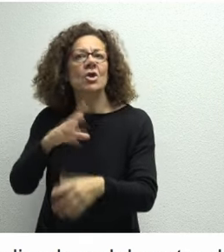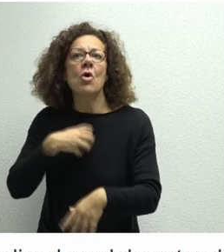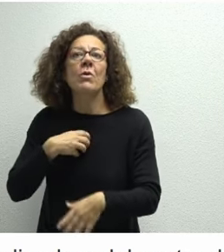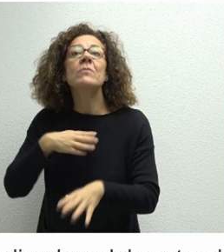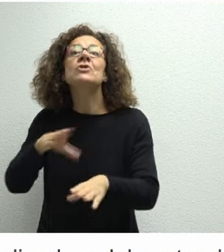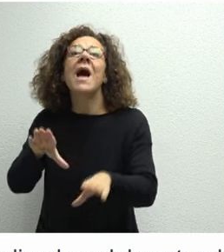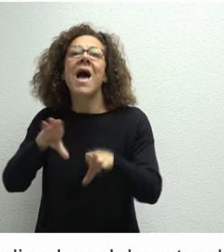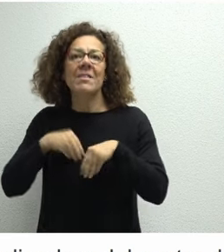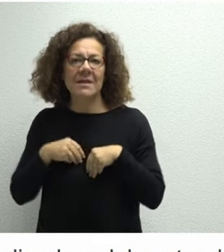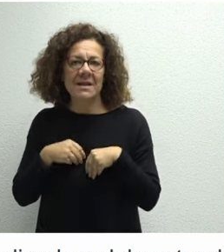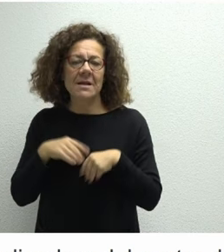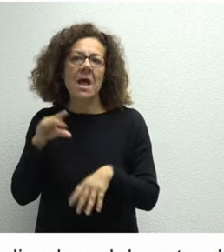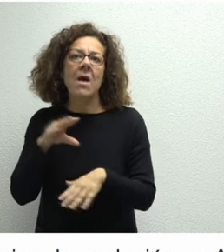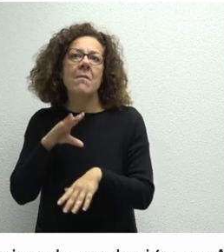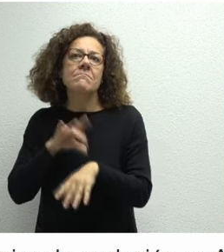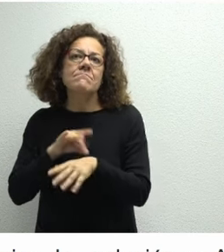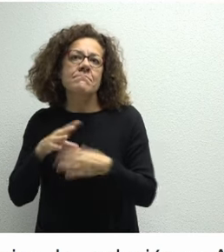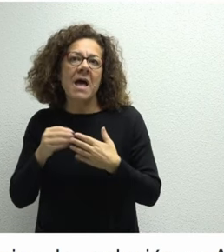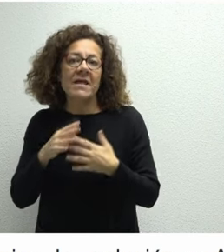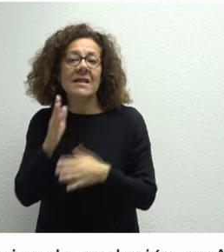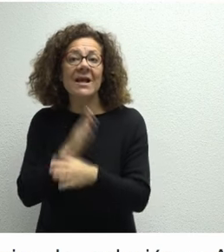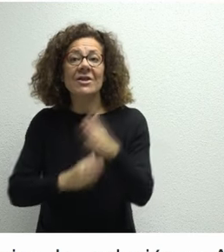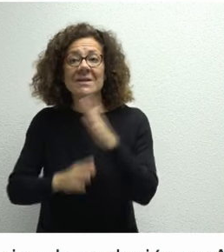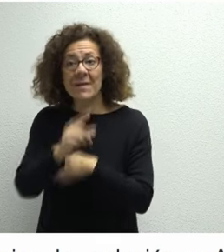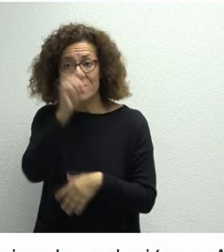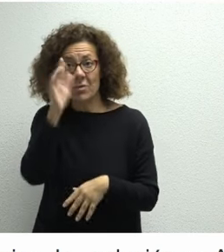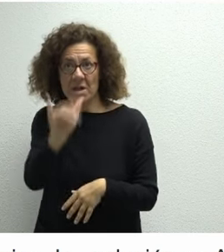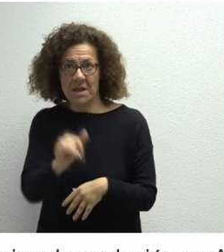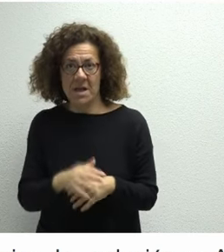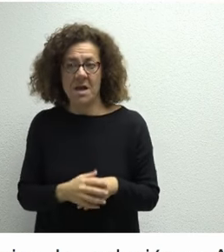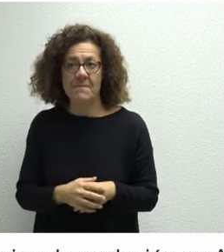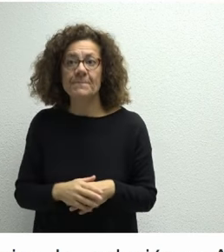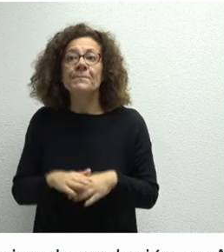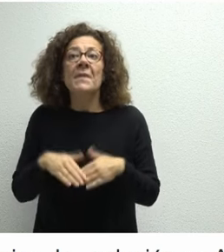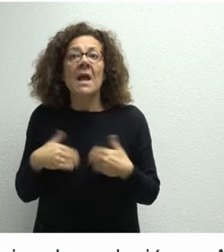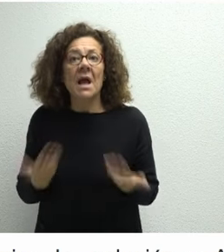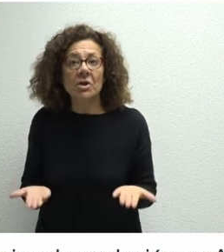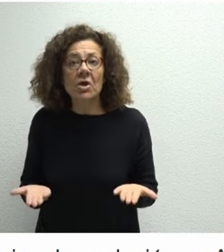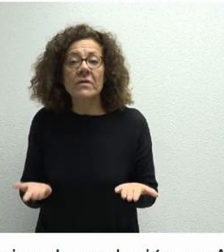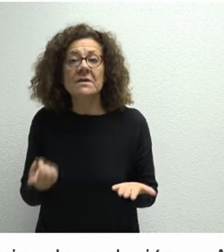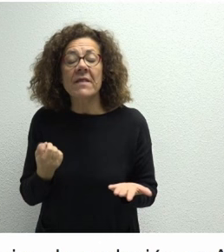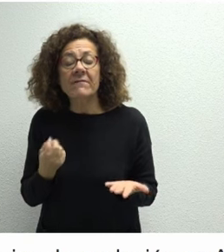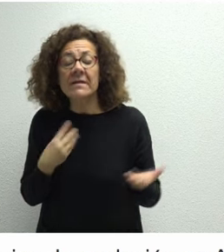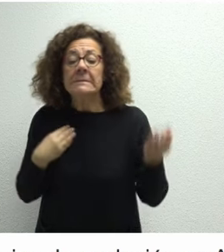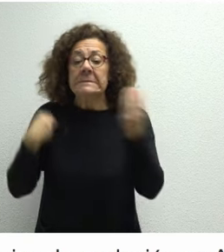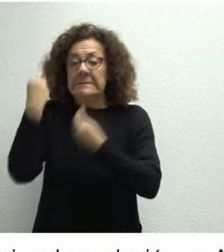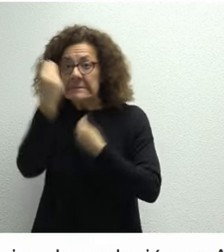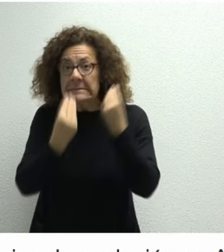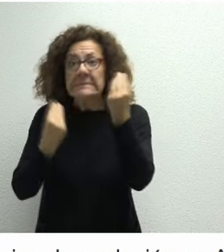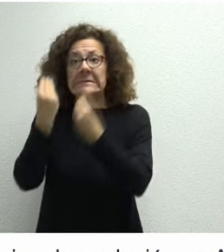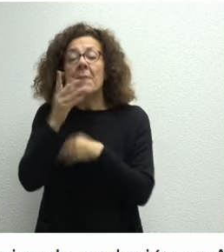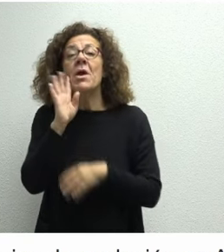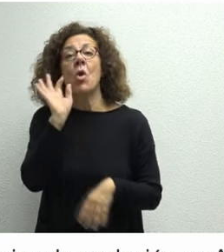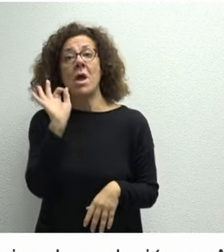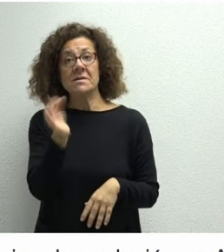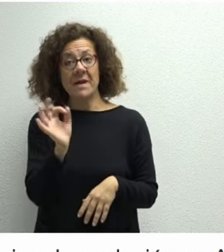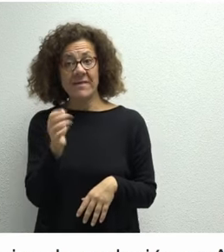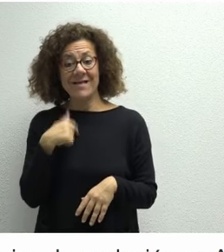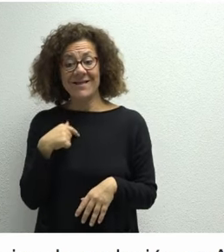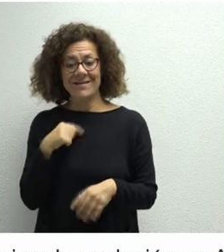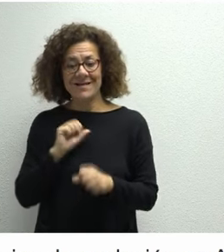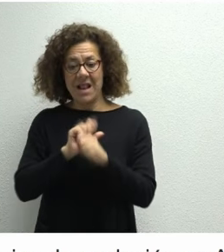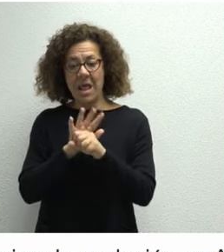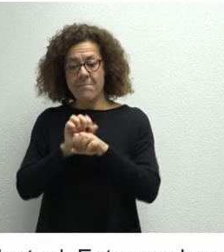admitir pacientes no que tengan una discapacidad intelectual entonces bueno habrá que darle vueltas Pero es verdad que desde la